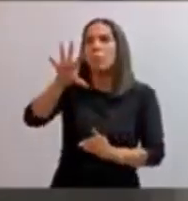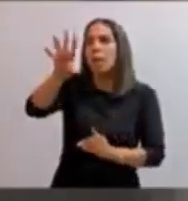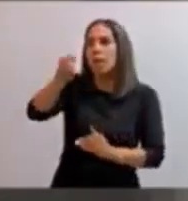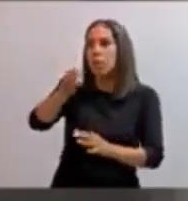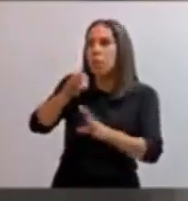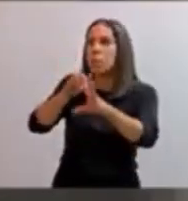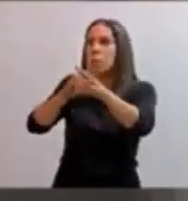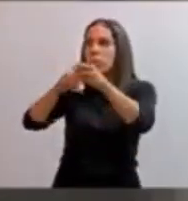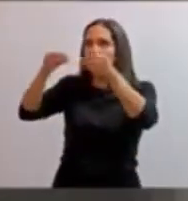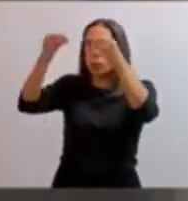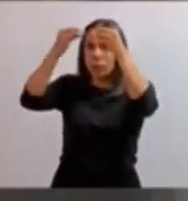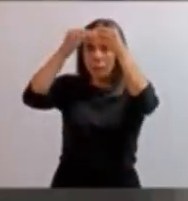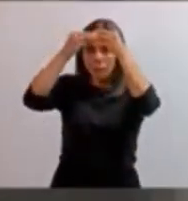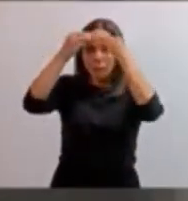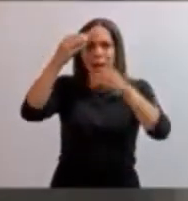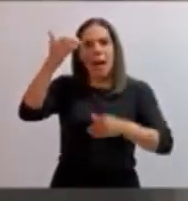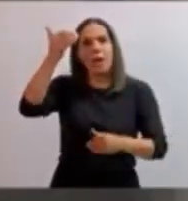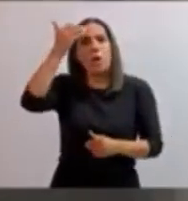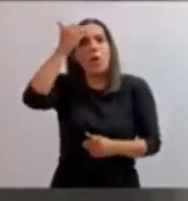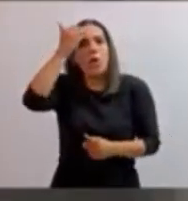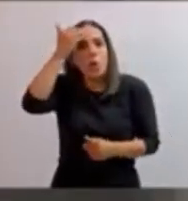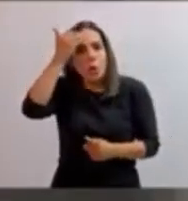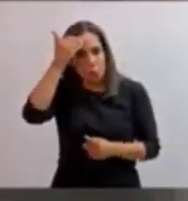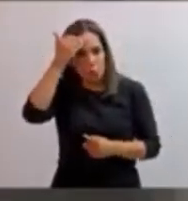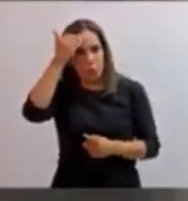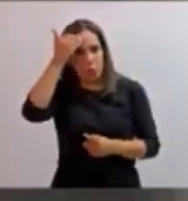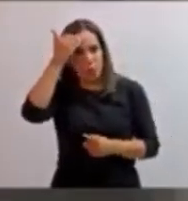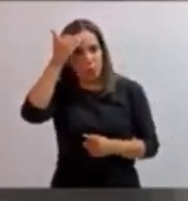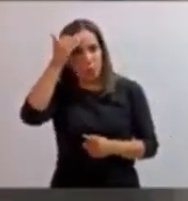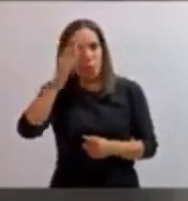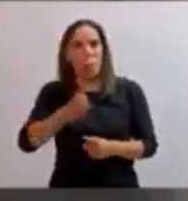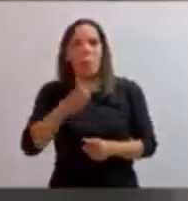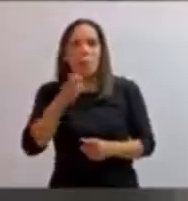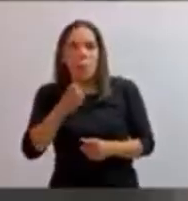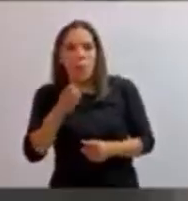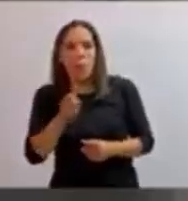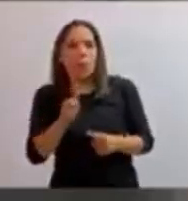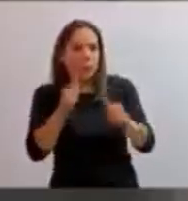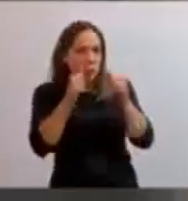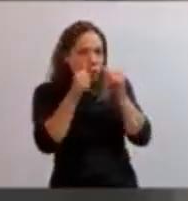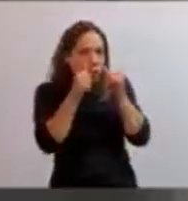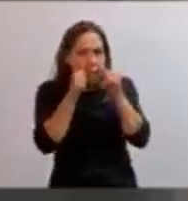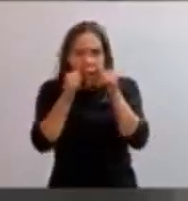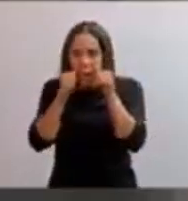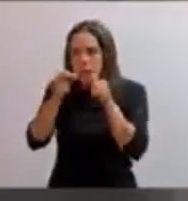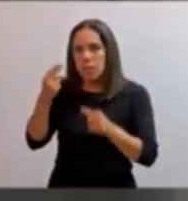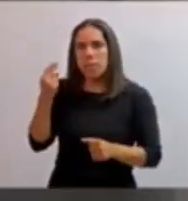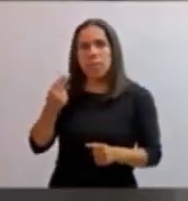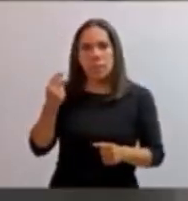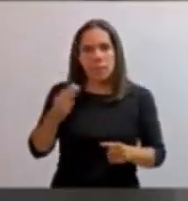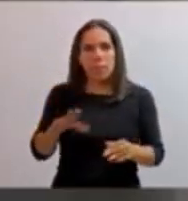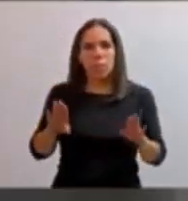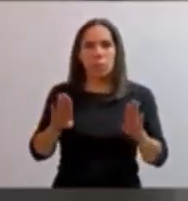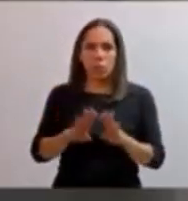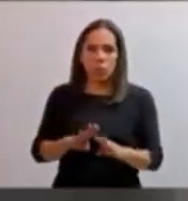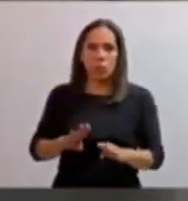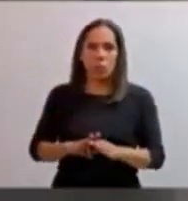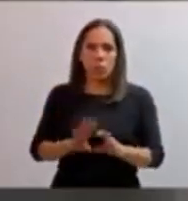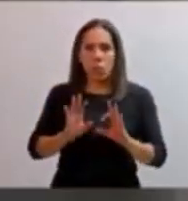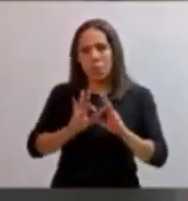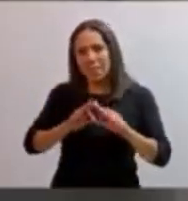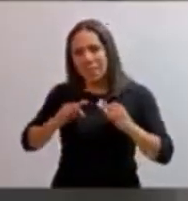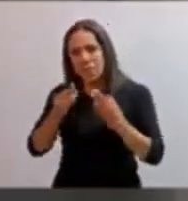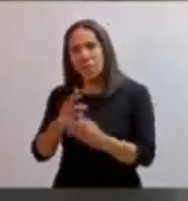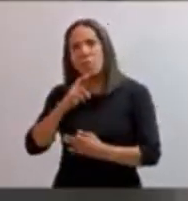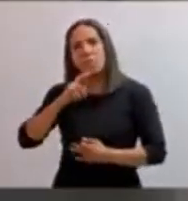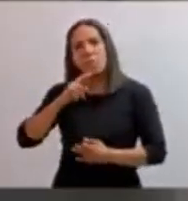ese juego de observarnos, de observar a los niños, cómo vamos identificando estas maneras de mejora